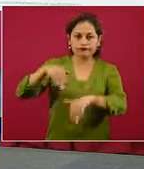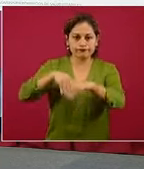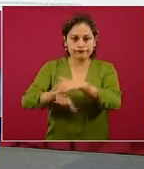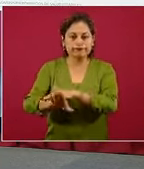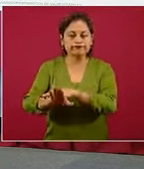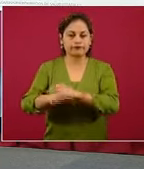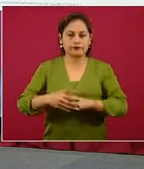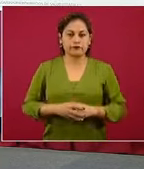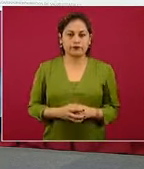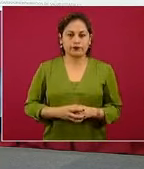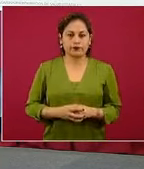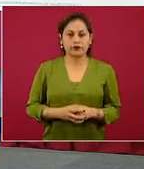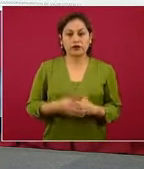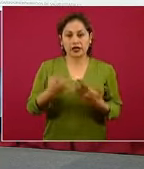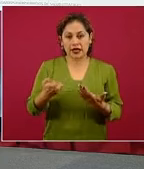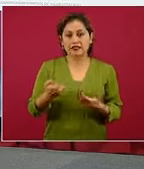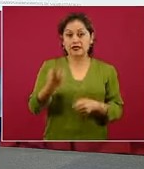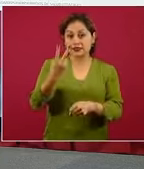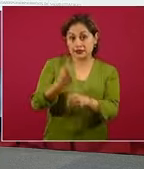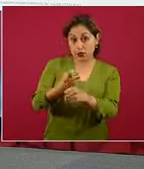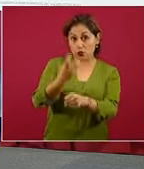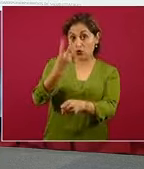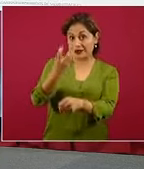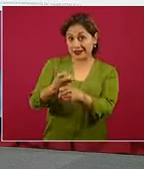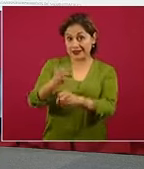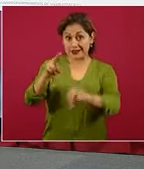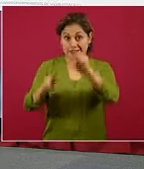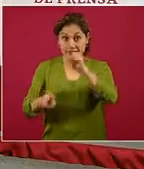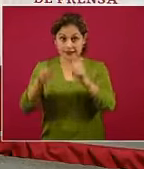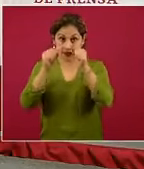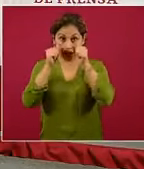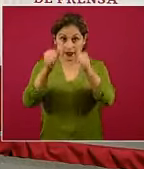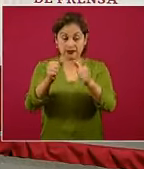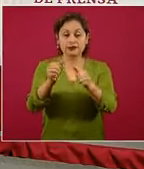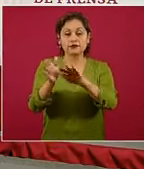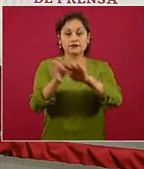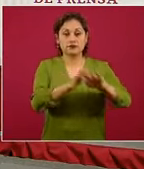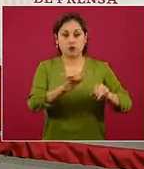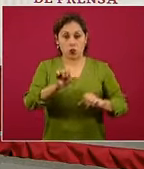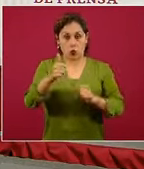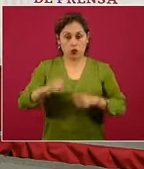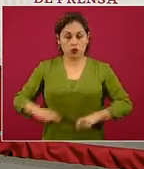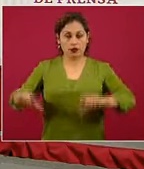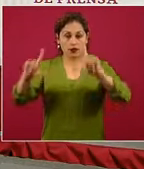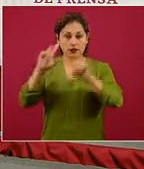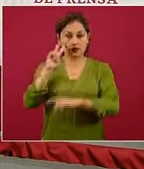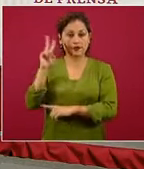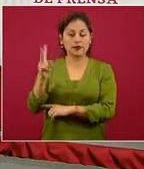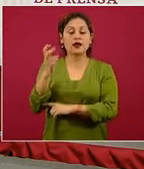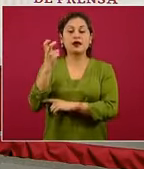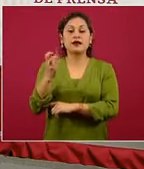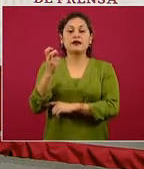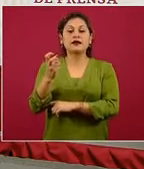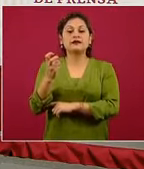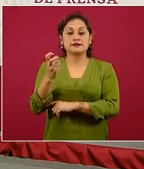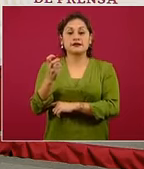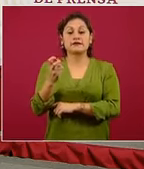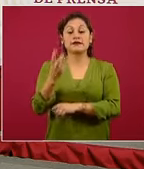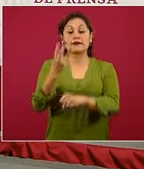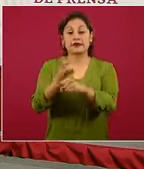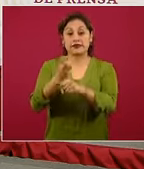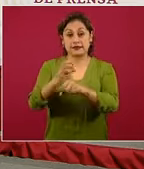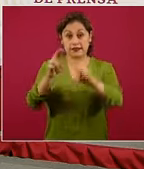en un segundo o tercer nivel de atención. Si vemos la siguiente diapositiva, aquí precisamente nos referimos a ese tercer